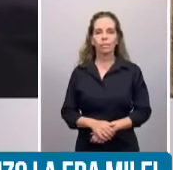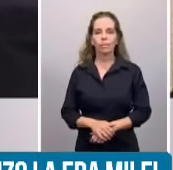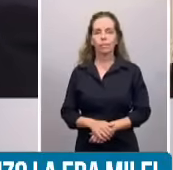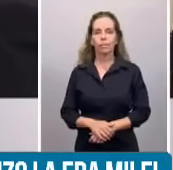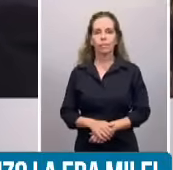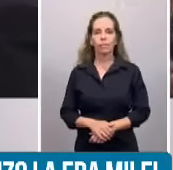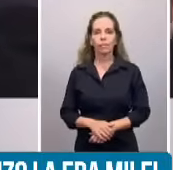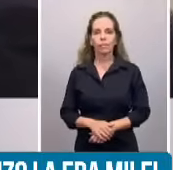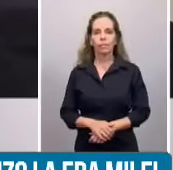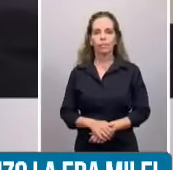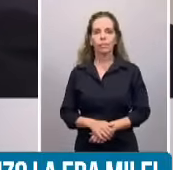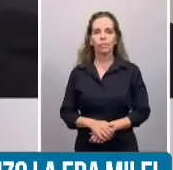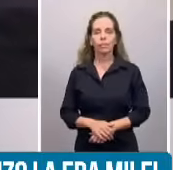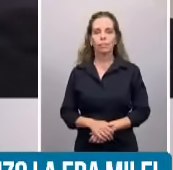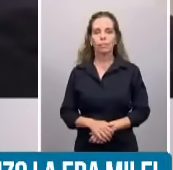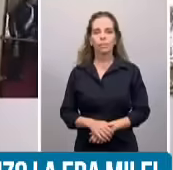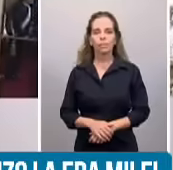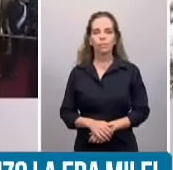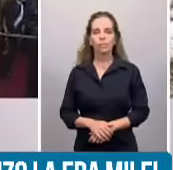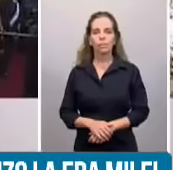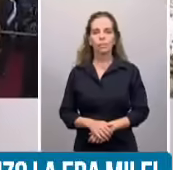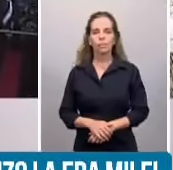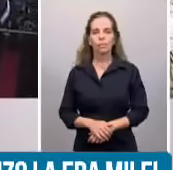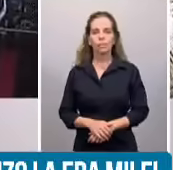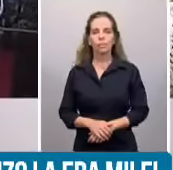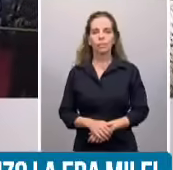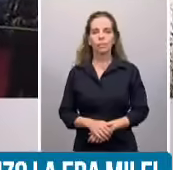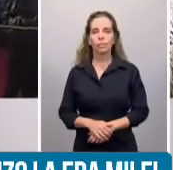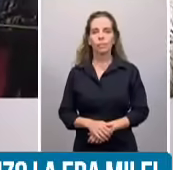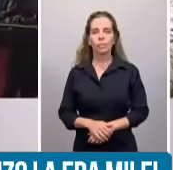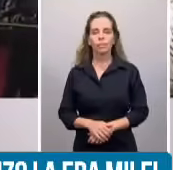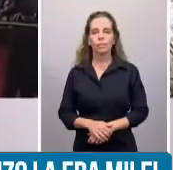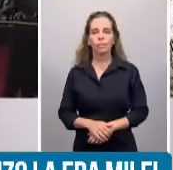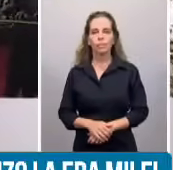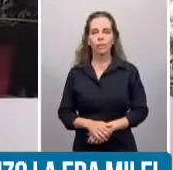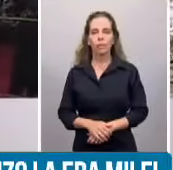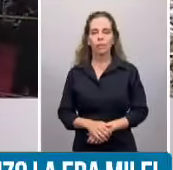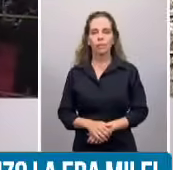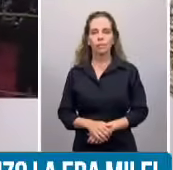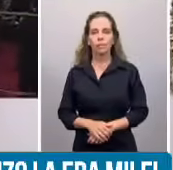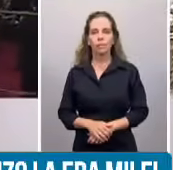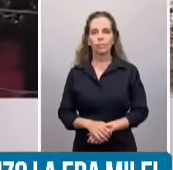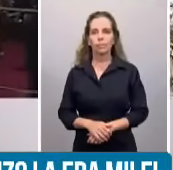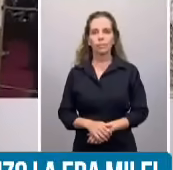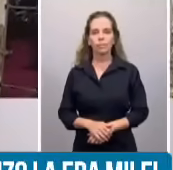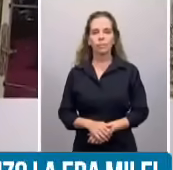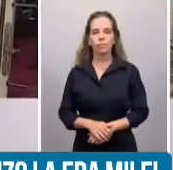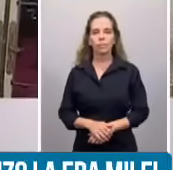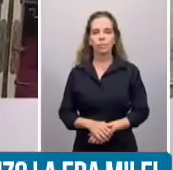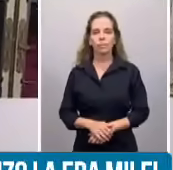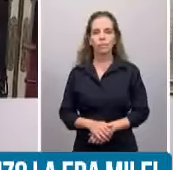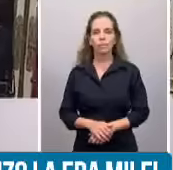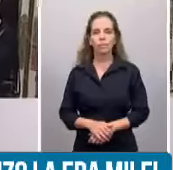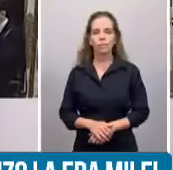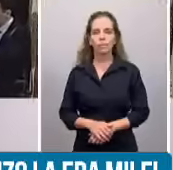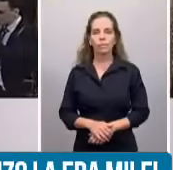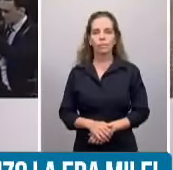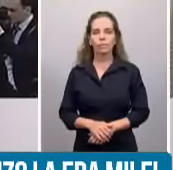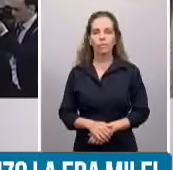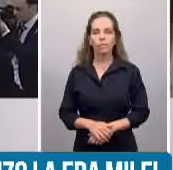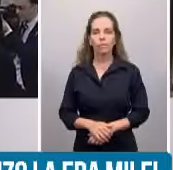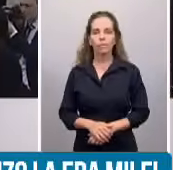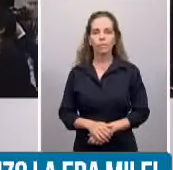venideros se logre una cercanía con nuestros socios comerciales. Estados Unidos, China, la India. A raíz de lo que